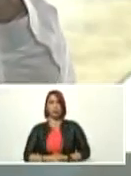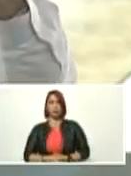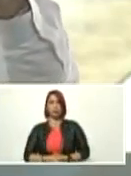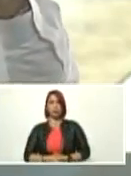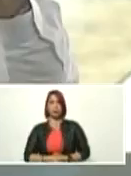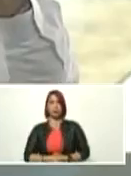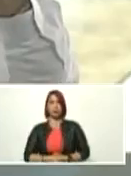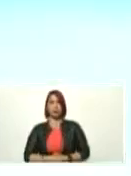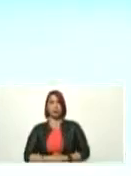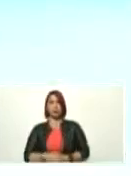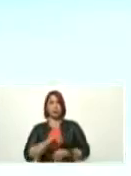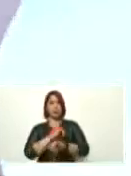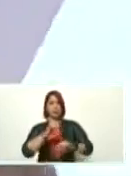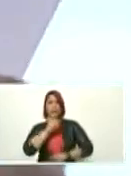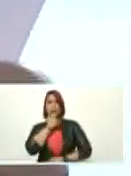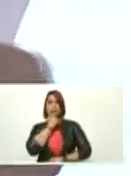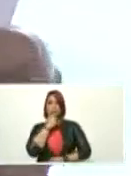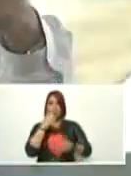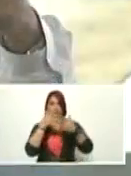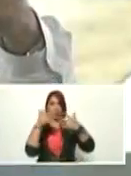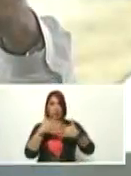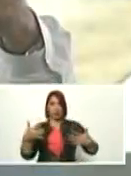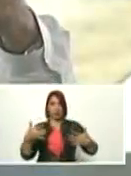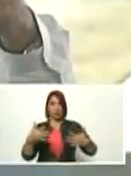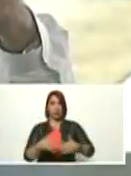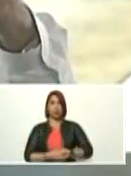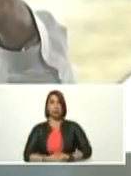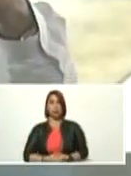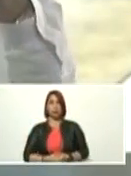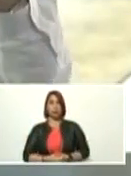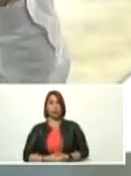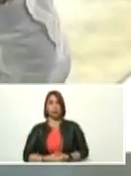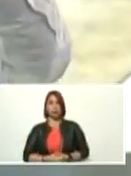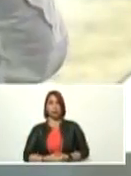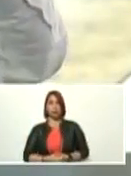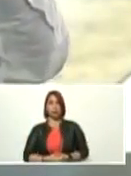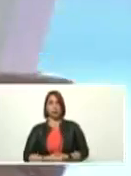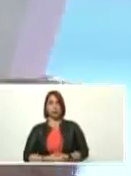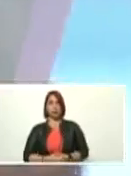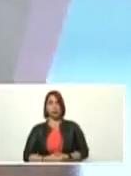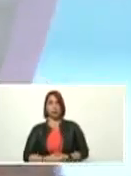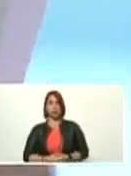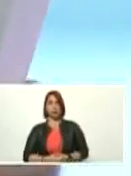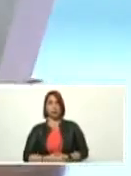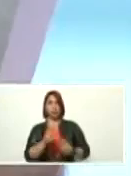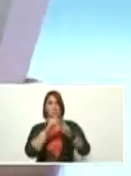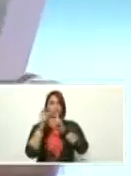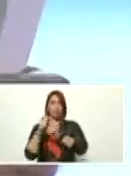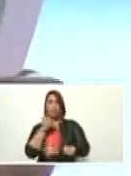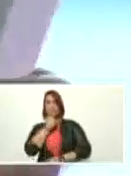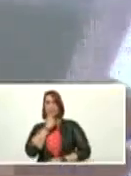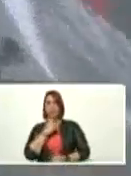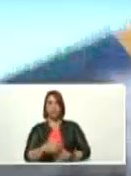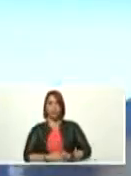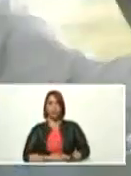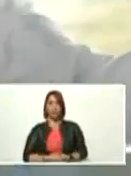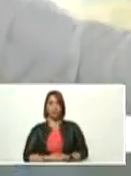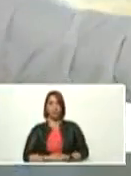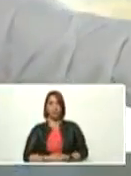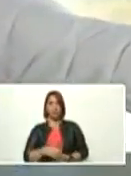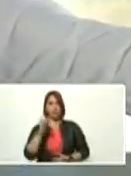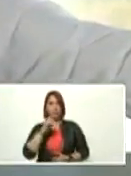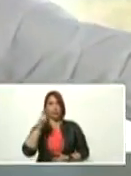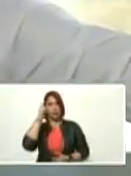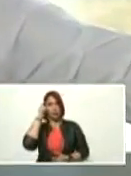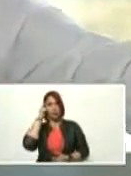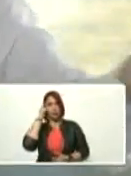Está, mire, ya en inglés. April Inside the Cup. ¿Ah? Ernesto Villegas,